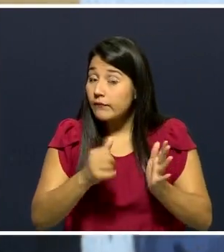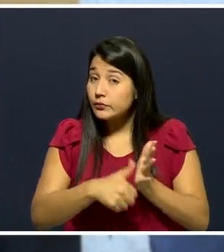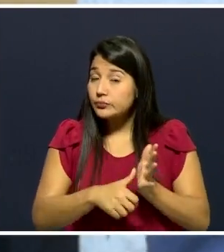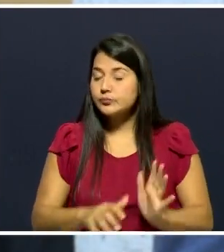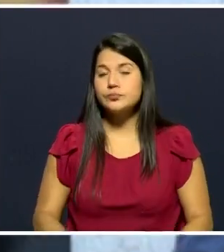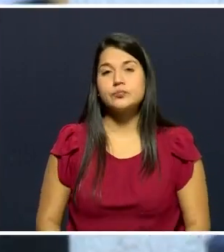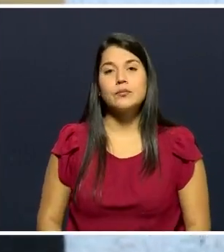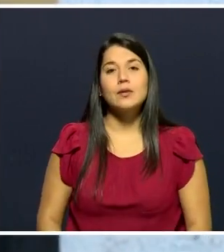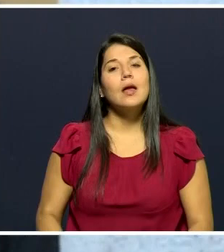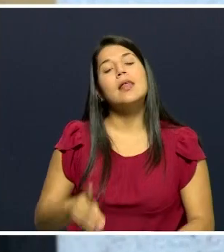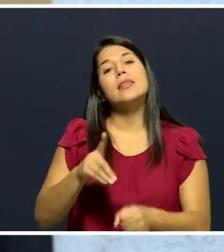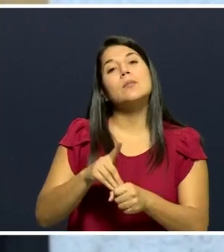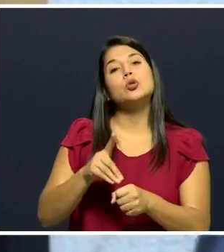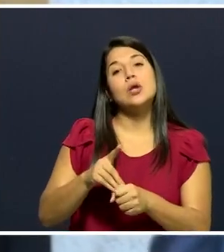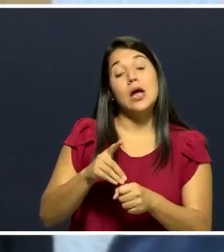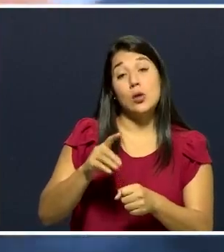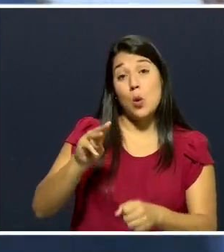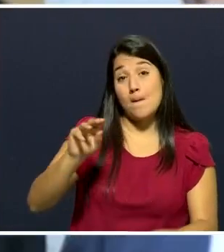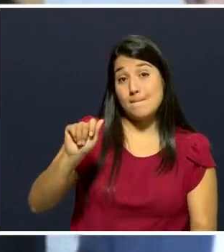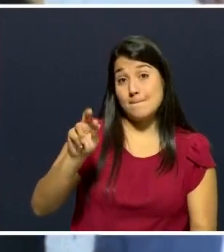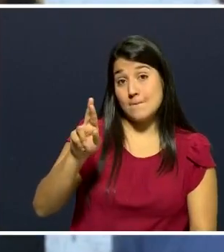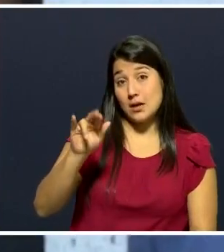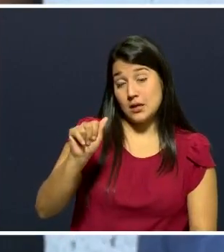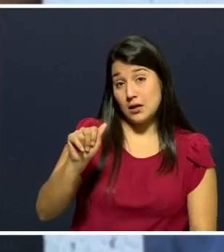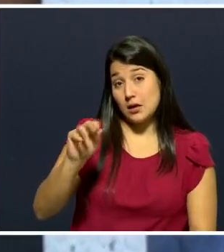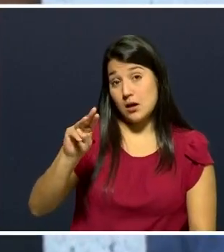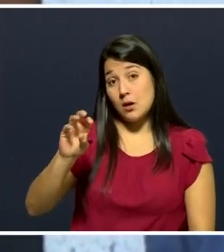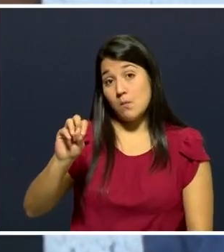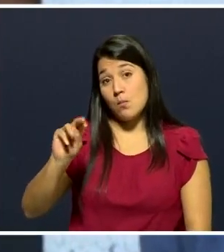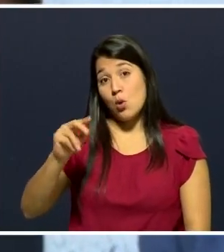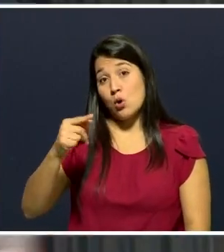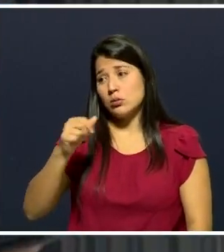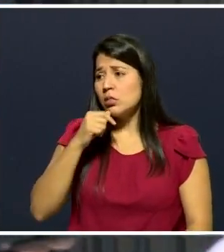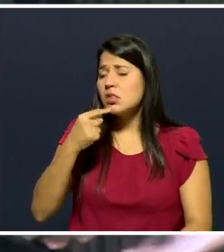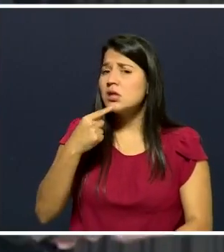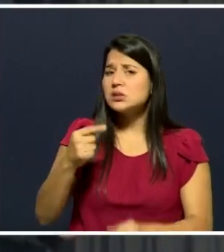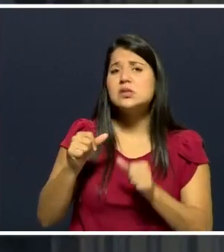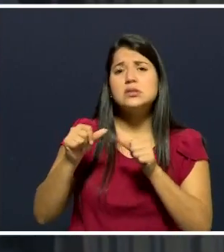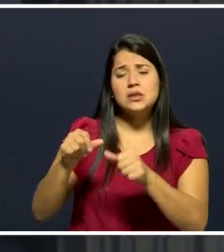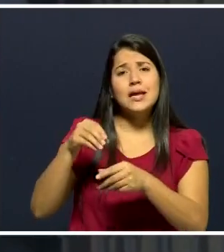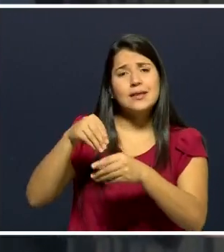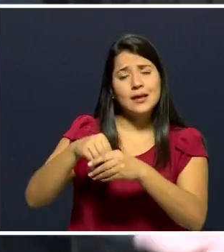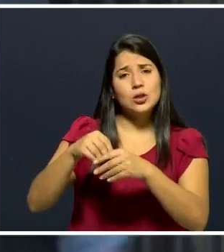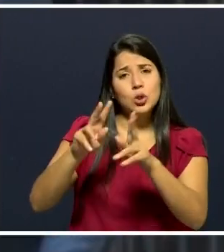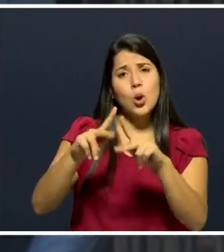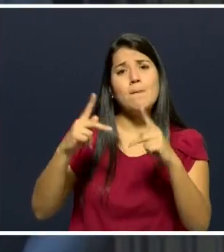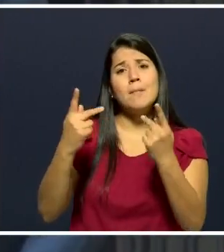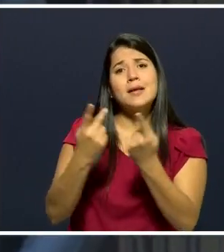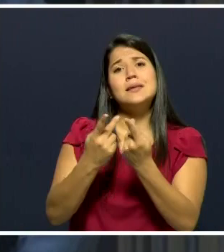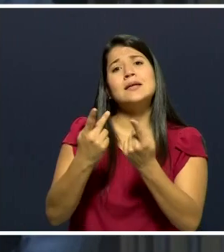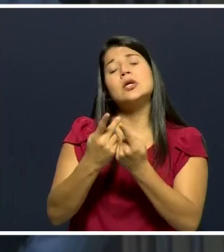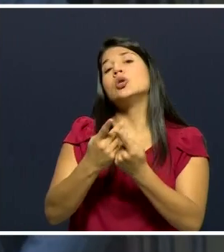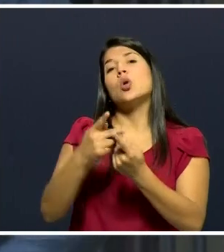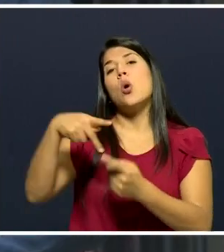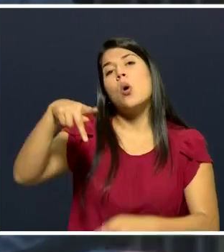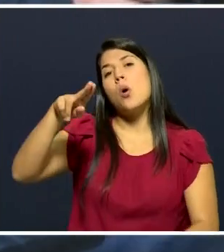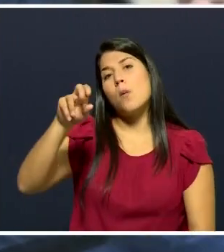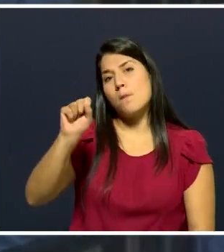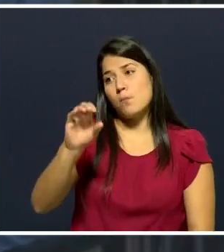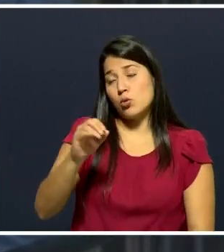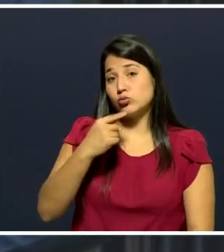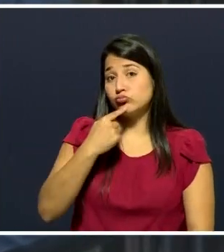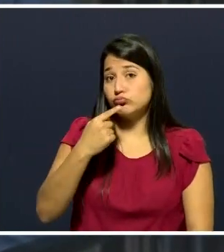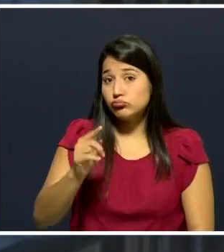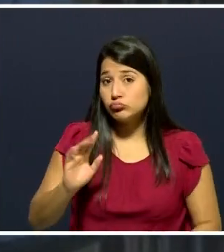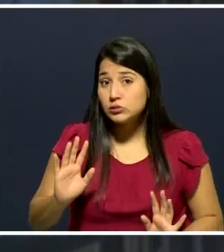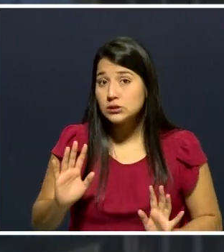su parte, la diputada María Vita Monge dijo que ella seguirá en el Partido Unidad Social Cristiana y que la decisión de postularse fue porque el partido no